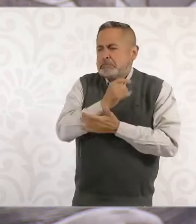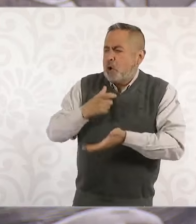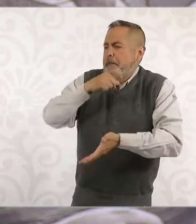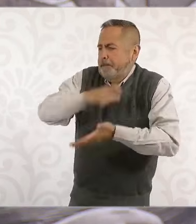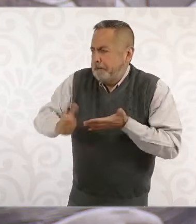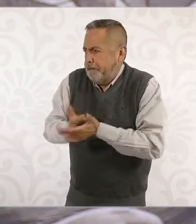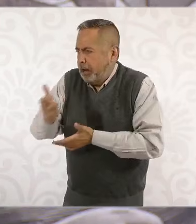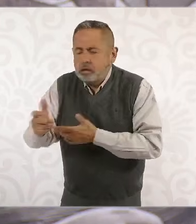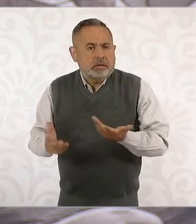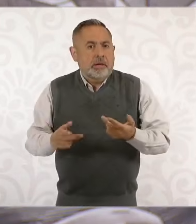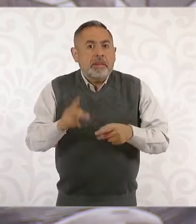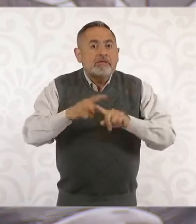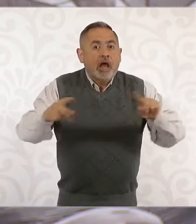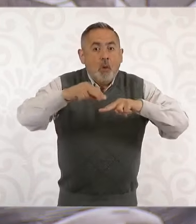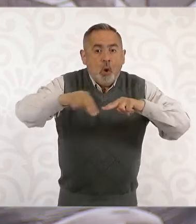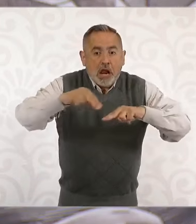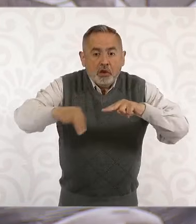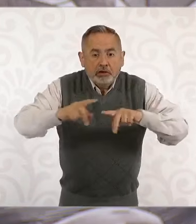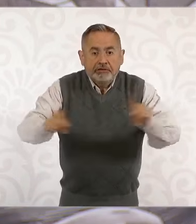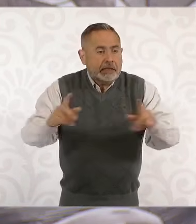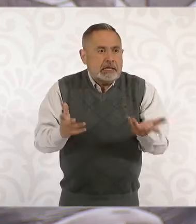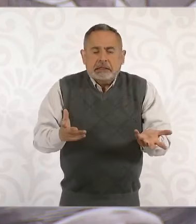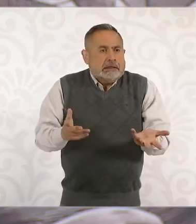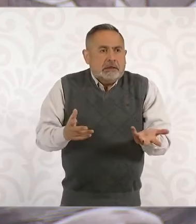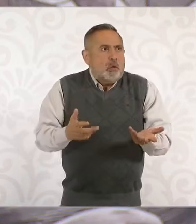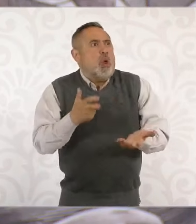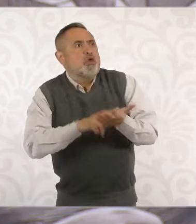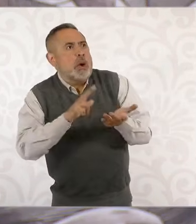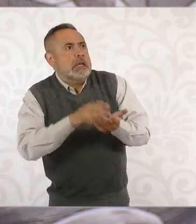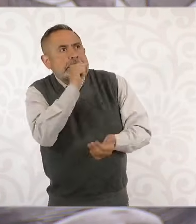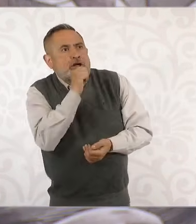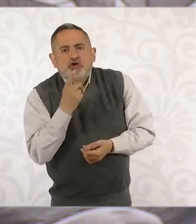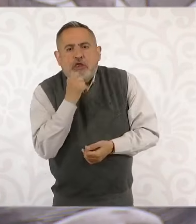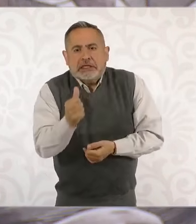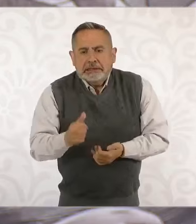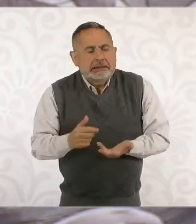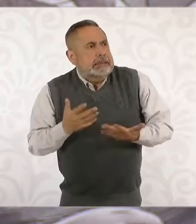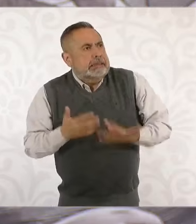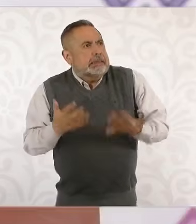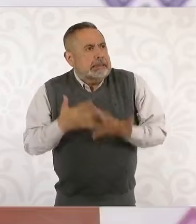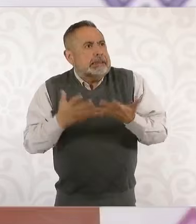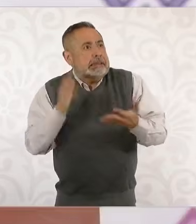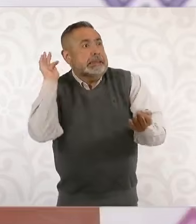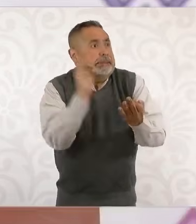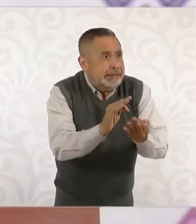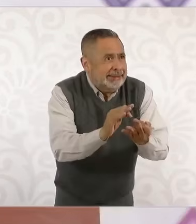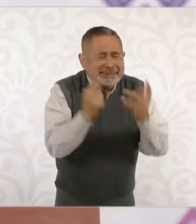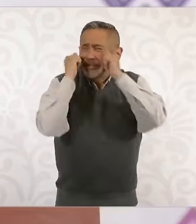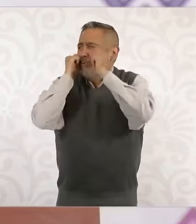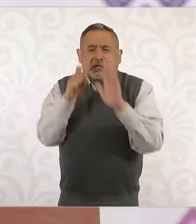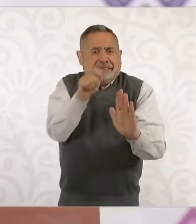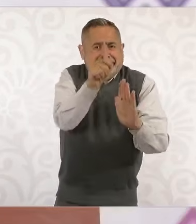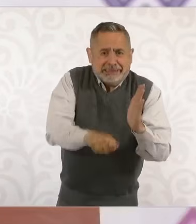esto. Es la urgencia porque yo soy fanático de tal o cual grupo no me importa lo que cueste, me endeudo, pido prestado